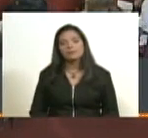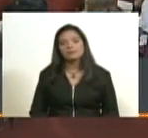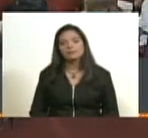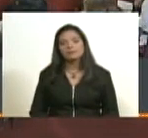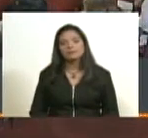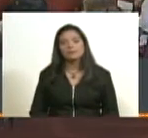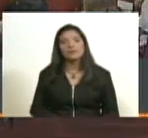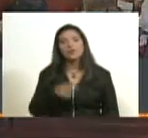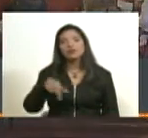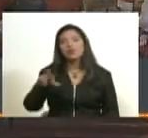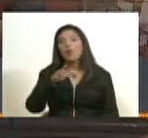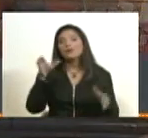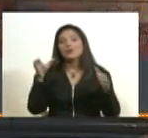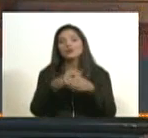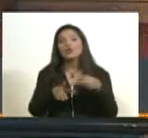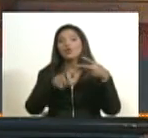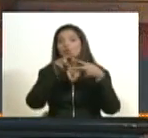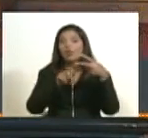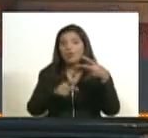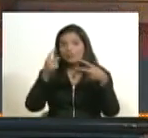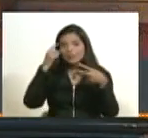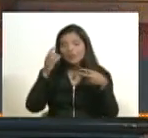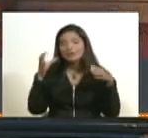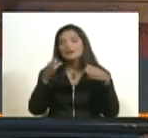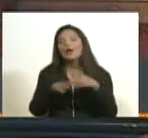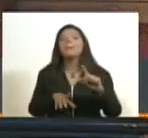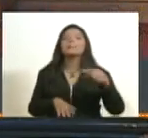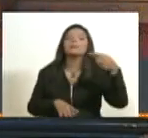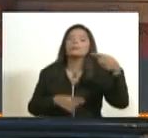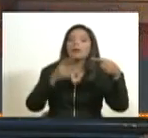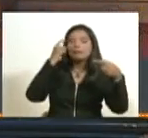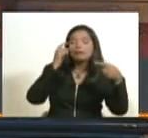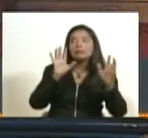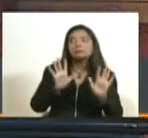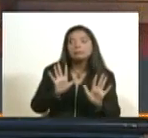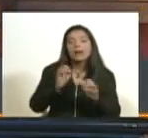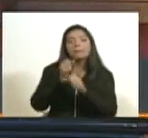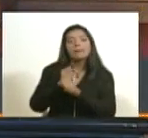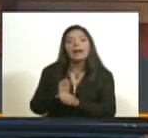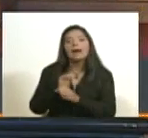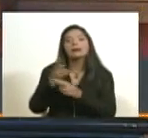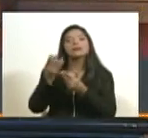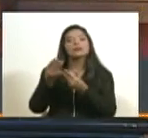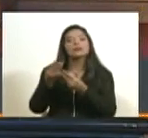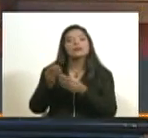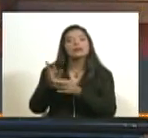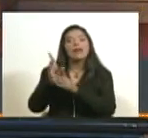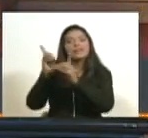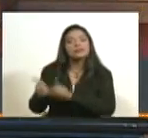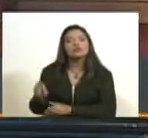Estuvieron reunidos 2 días. El primer día esperaban la resolución de la OEA